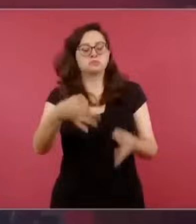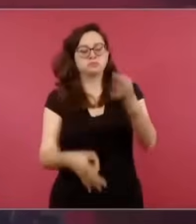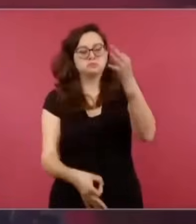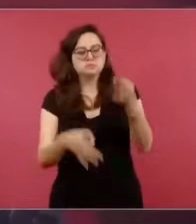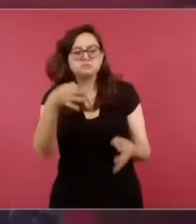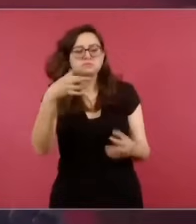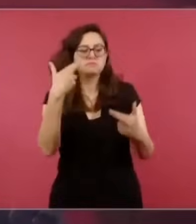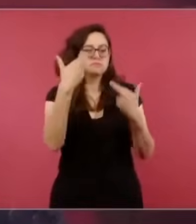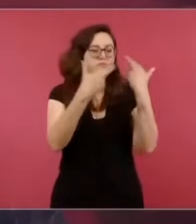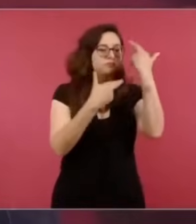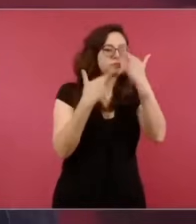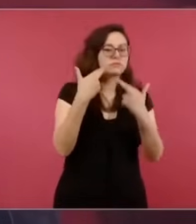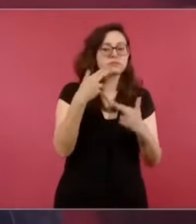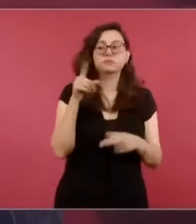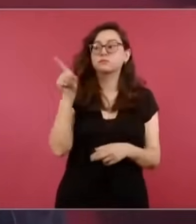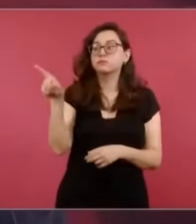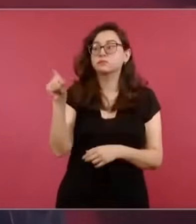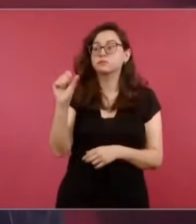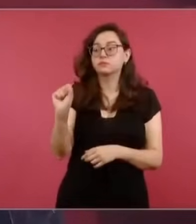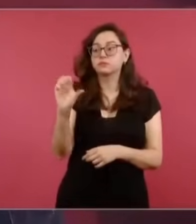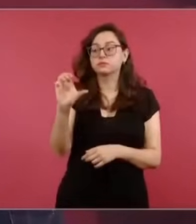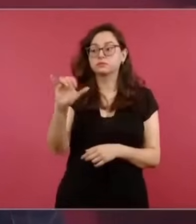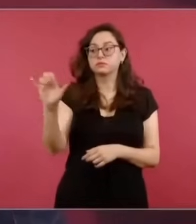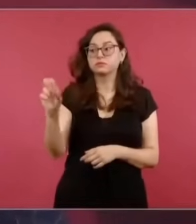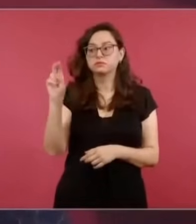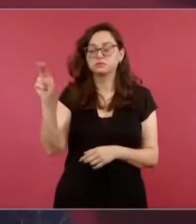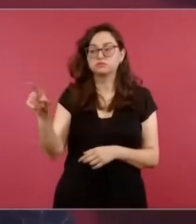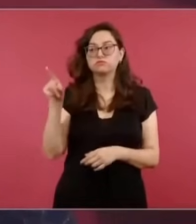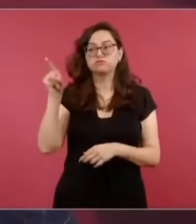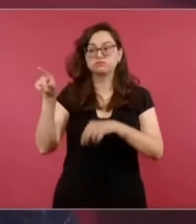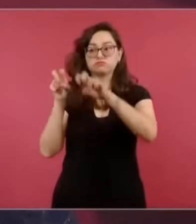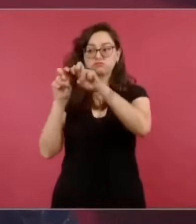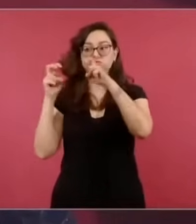Aguilar, guardó el expediente